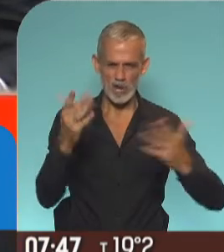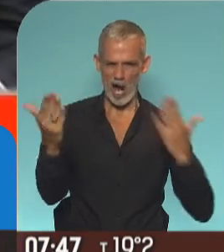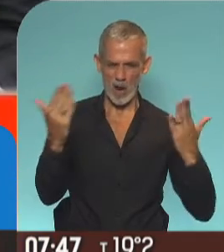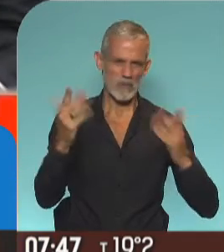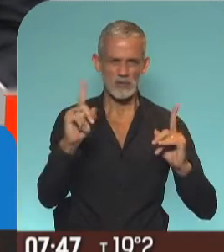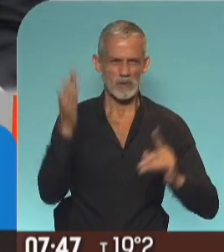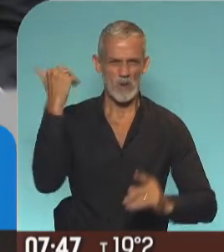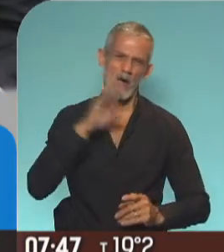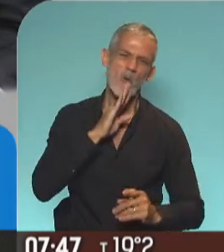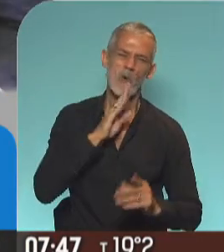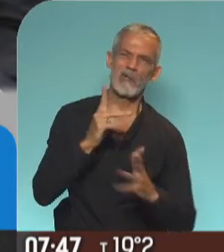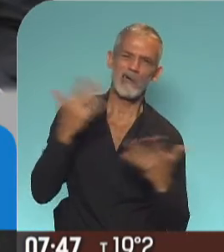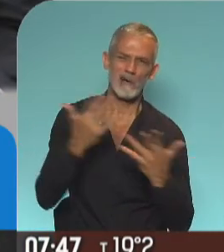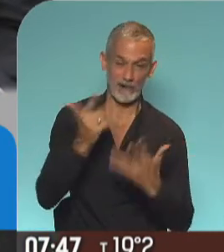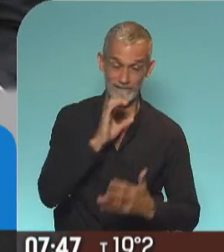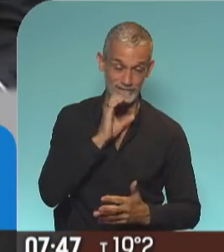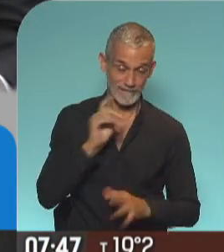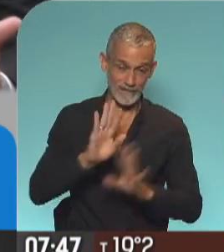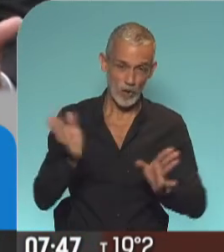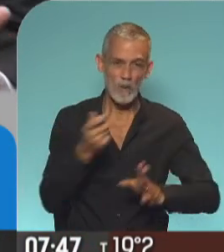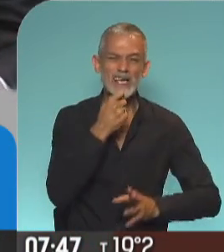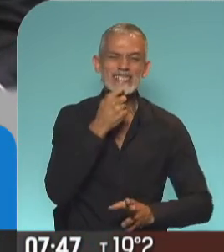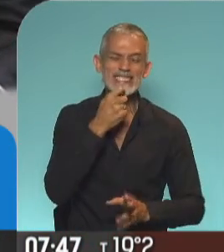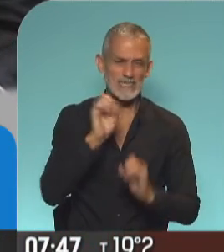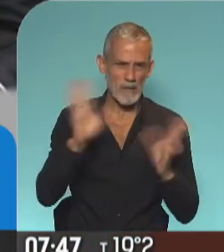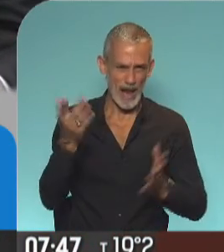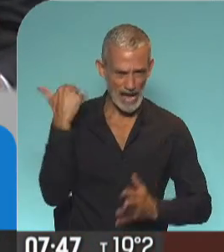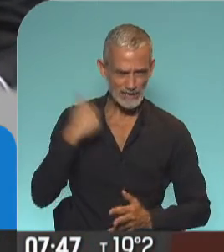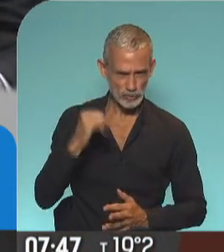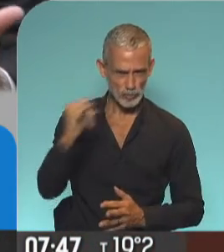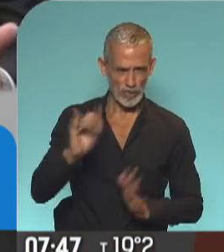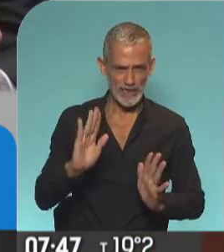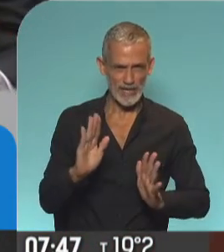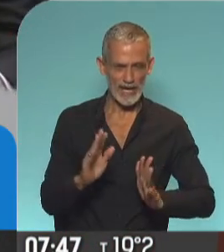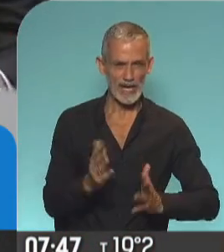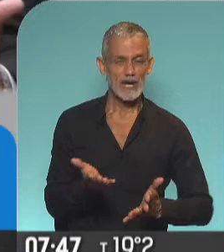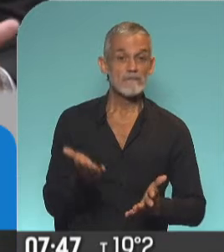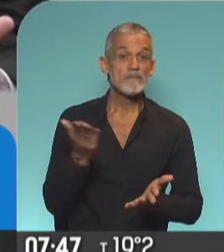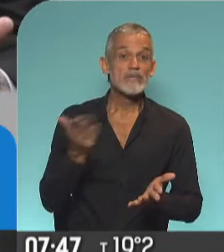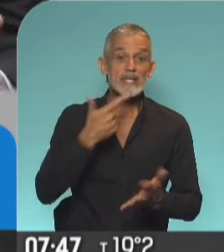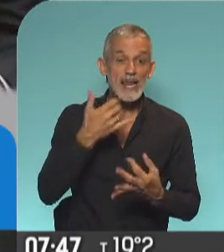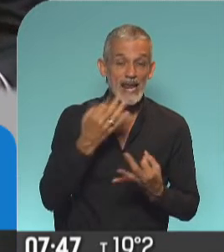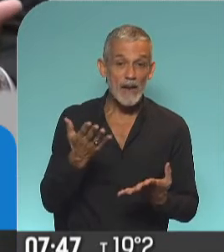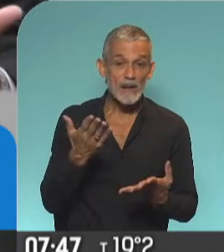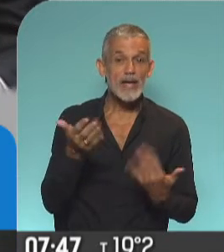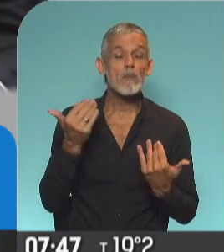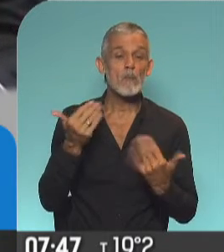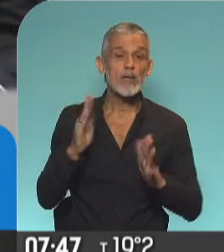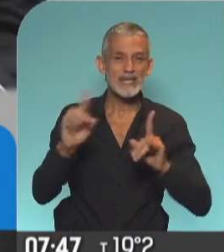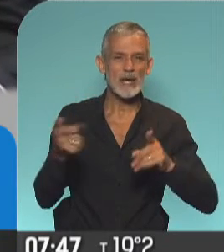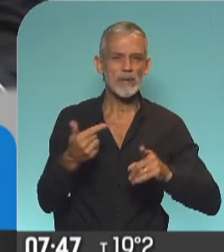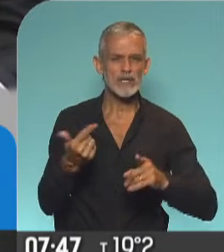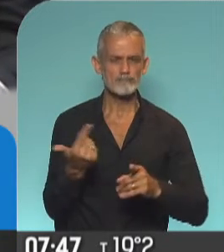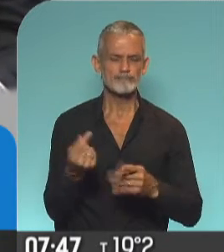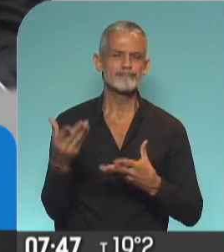comparaciones que son casi irrisorias, chistes de mal gusto, como dije ayer, y la verdad que se pueden poner en un rol